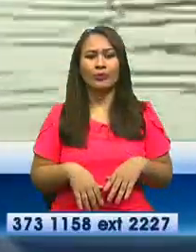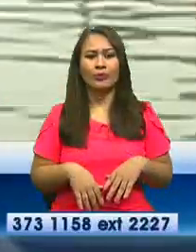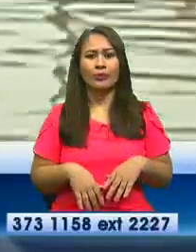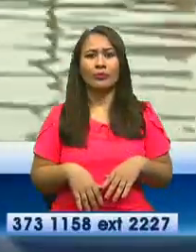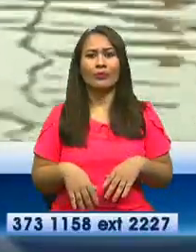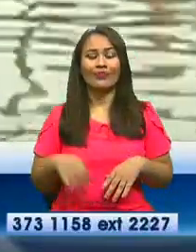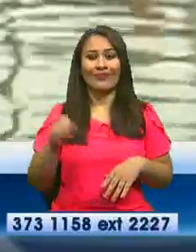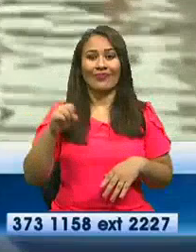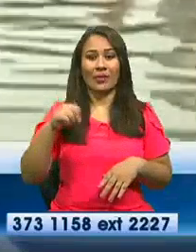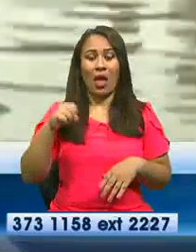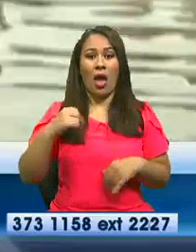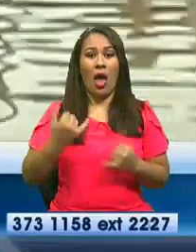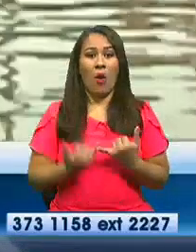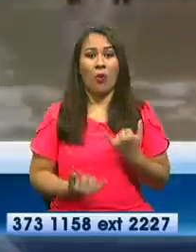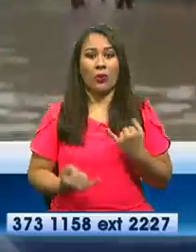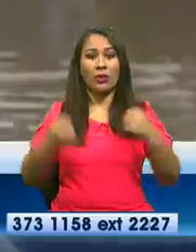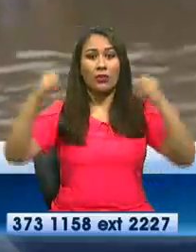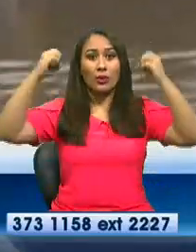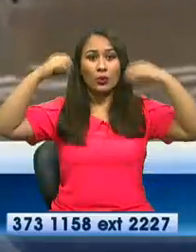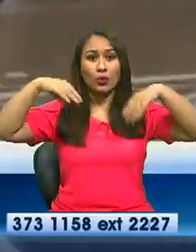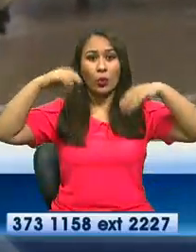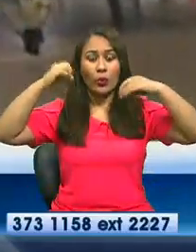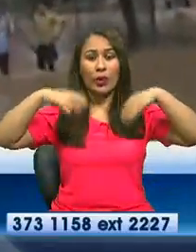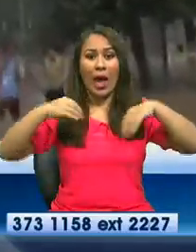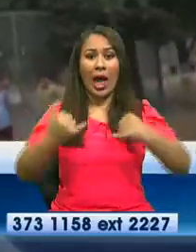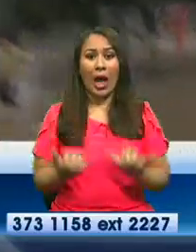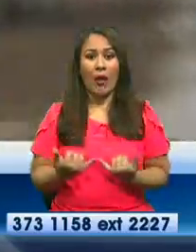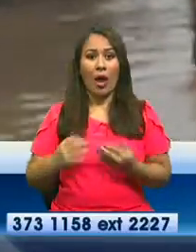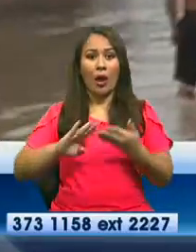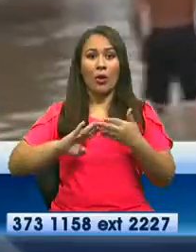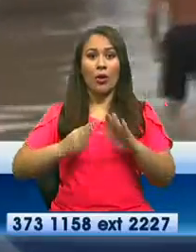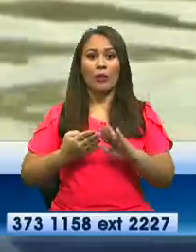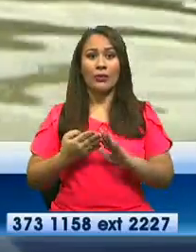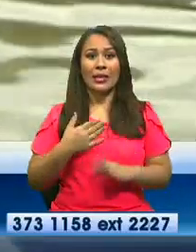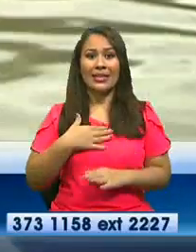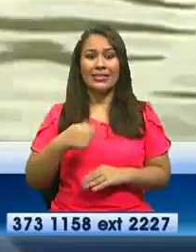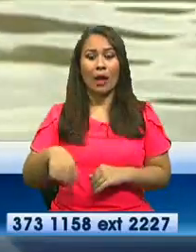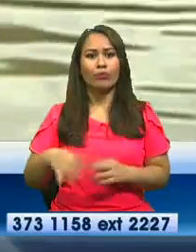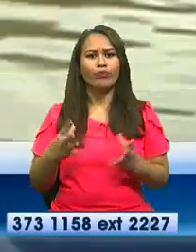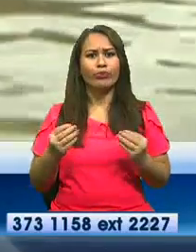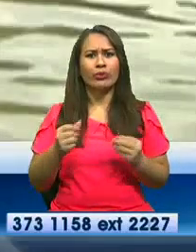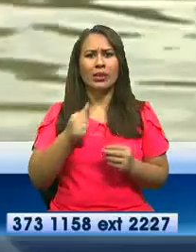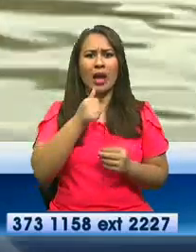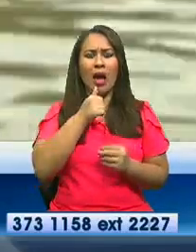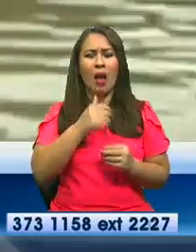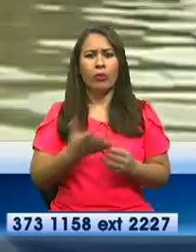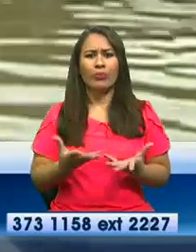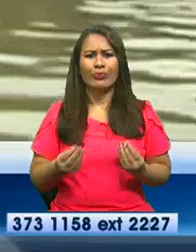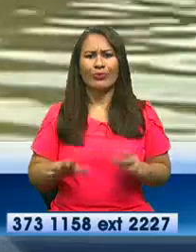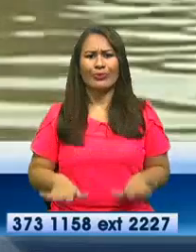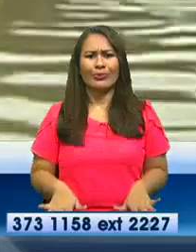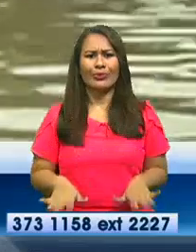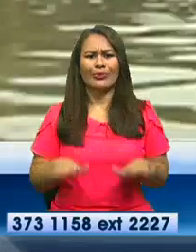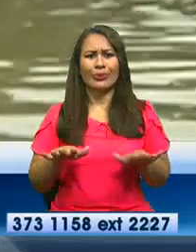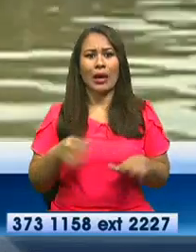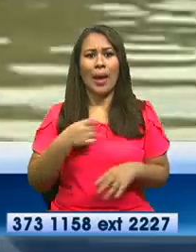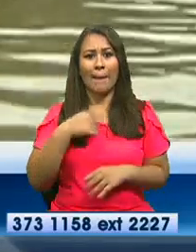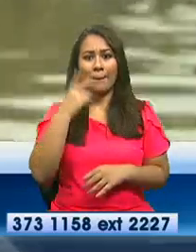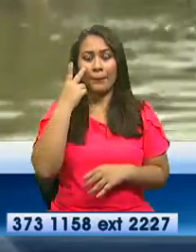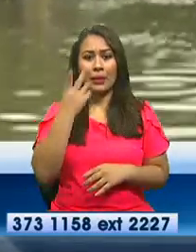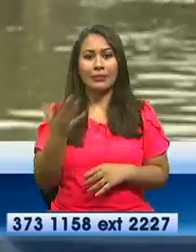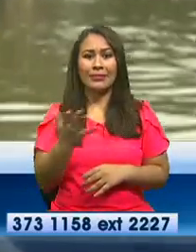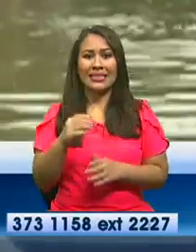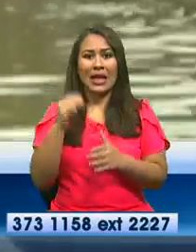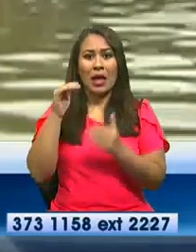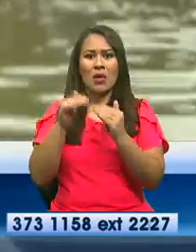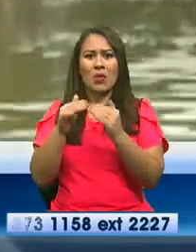Pues con las últimas lluvias registradas, la comuna está inundada y su vía principal se asemeja a una piscina.